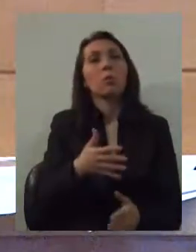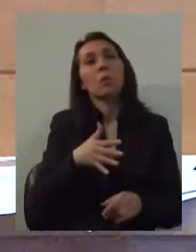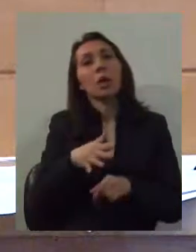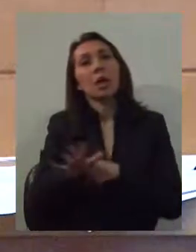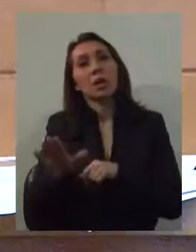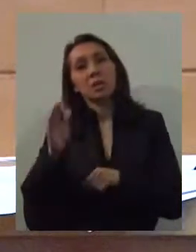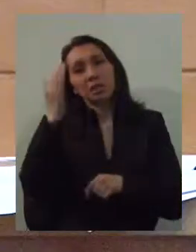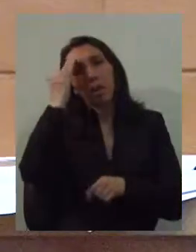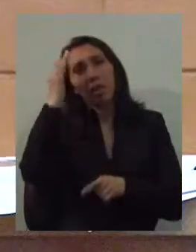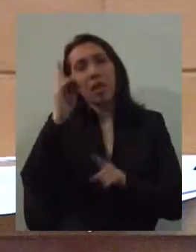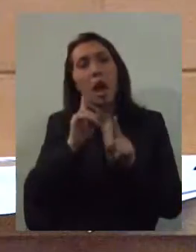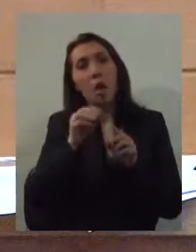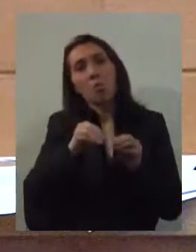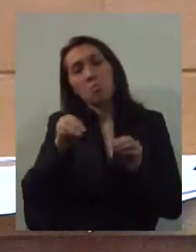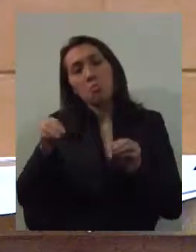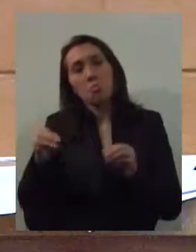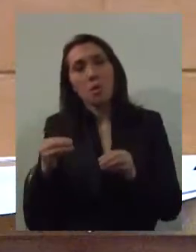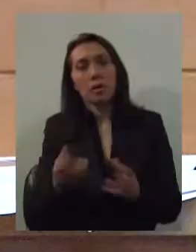días y algunos agregados.